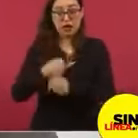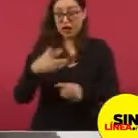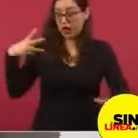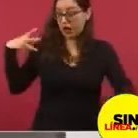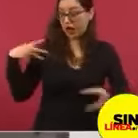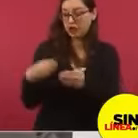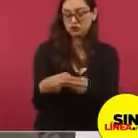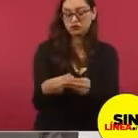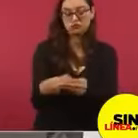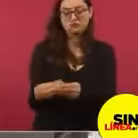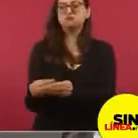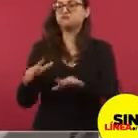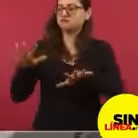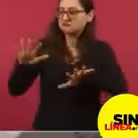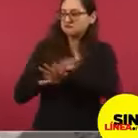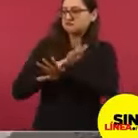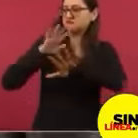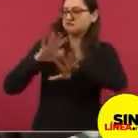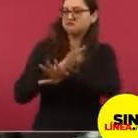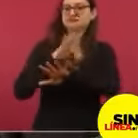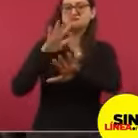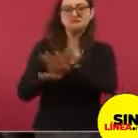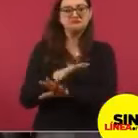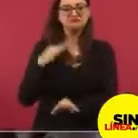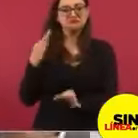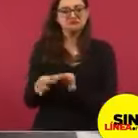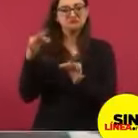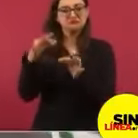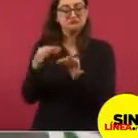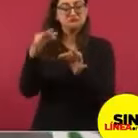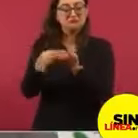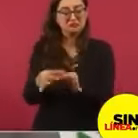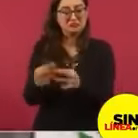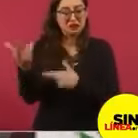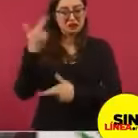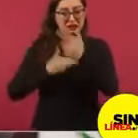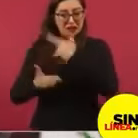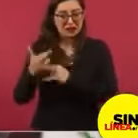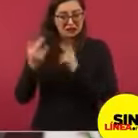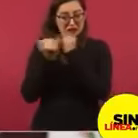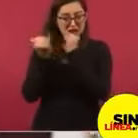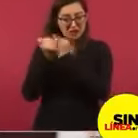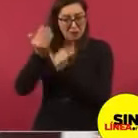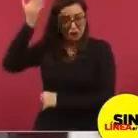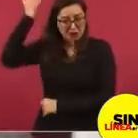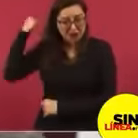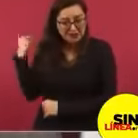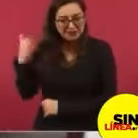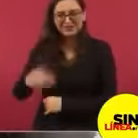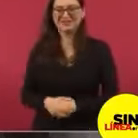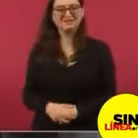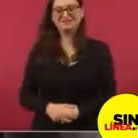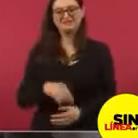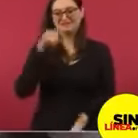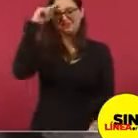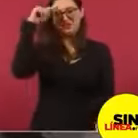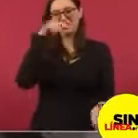muy difícil de que se les dé marcha atrás. Por ejemplo, ¿cómo le van a quitar la